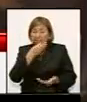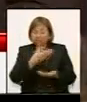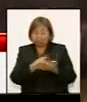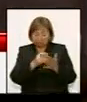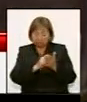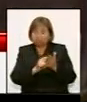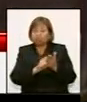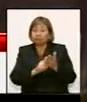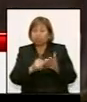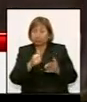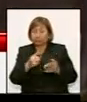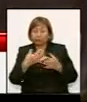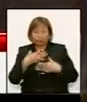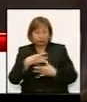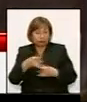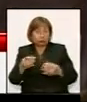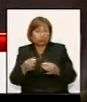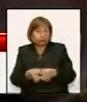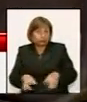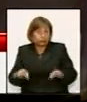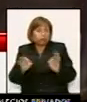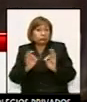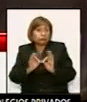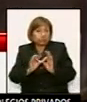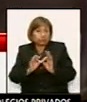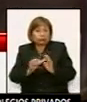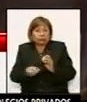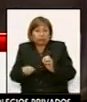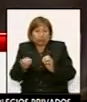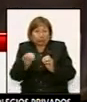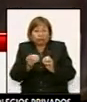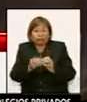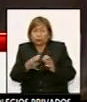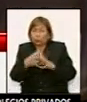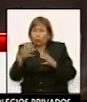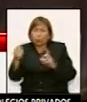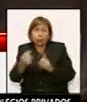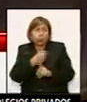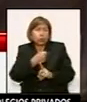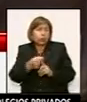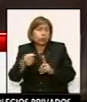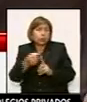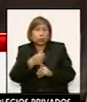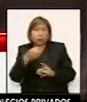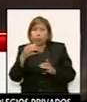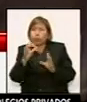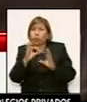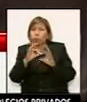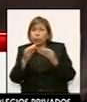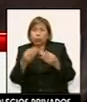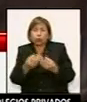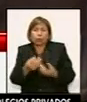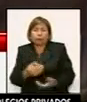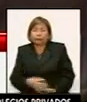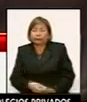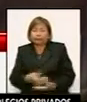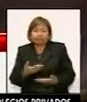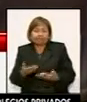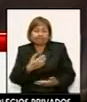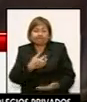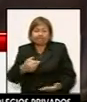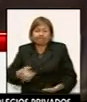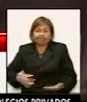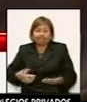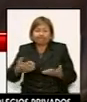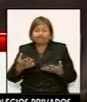es de mucha importancia a raíz del incremento de la violencia familiar, pero sin embargo, Presidenta, quisiera